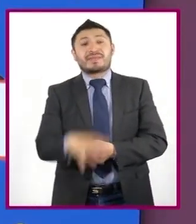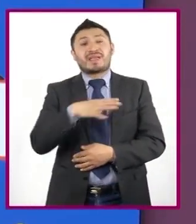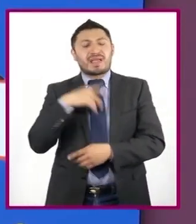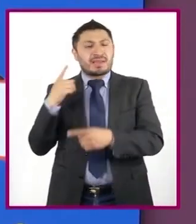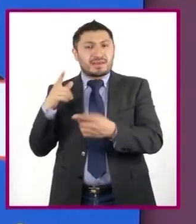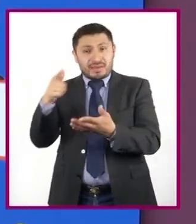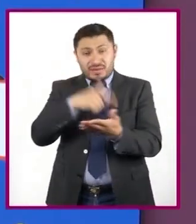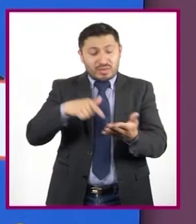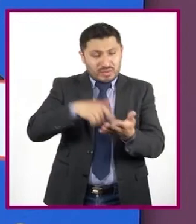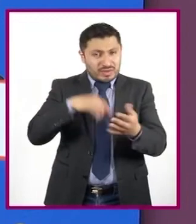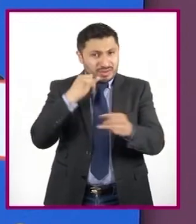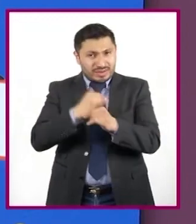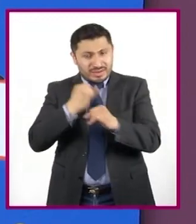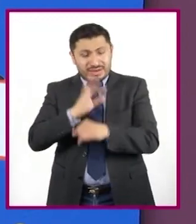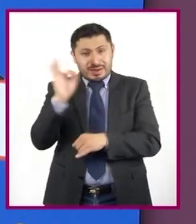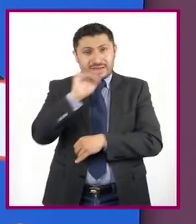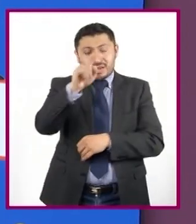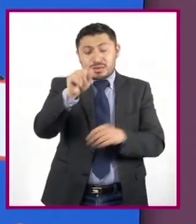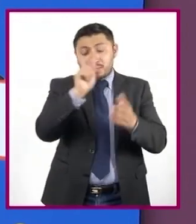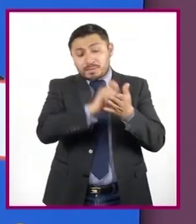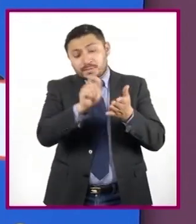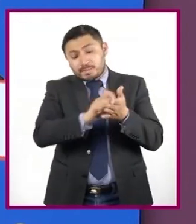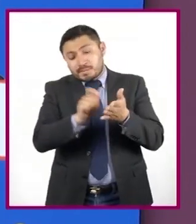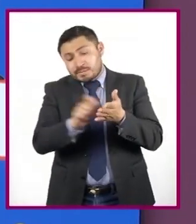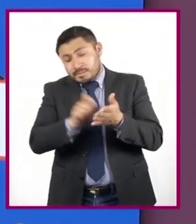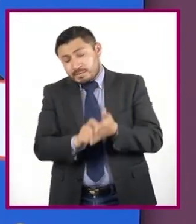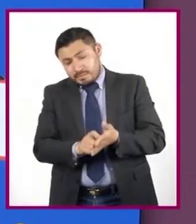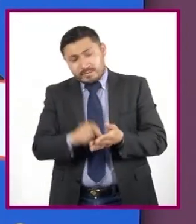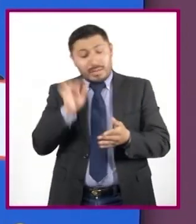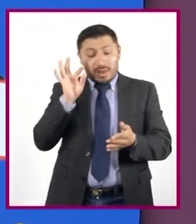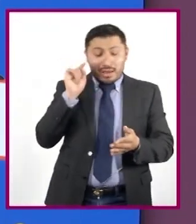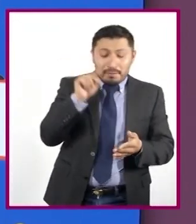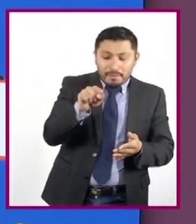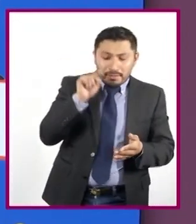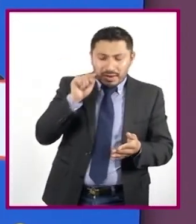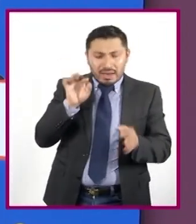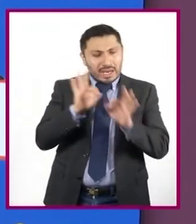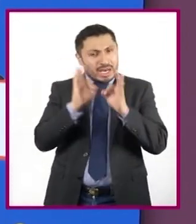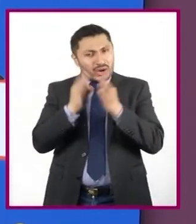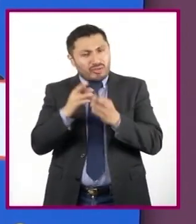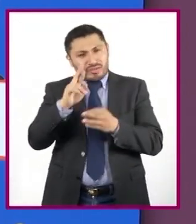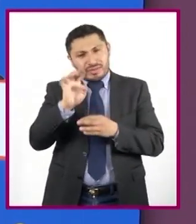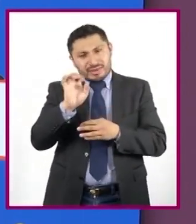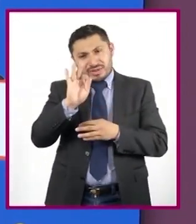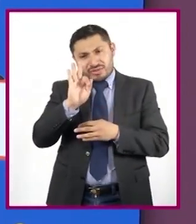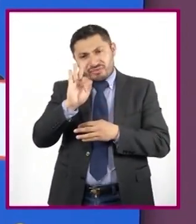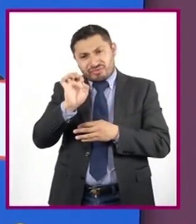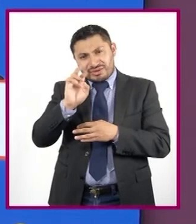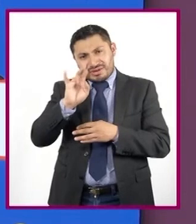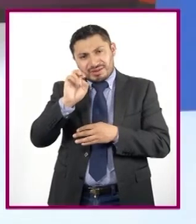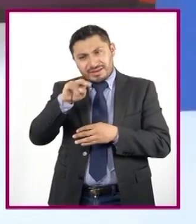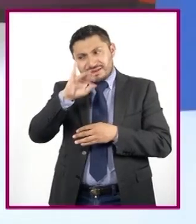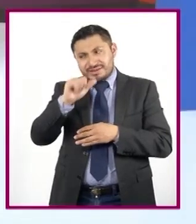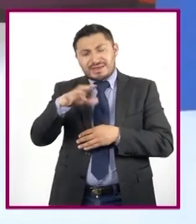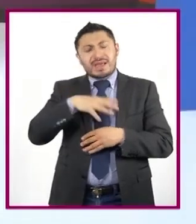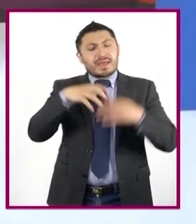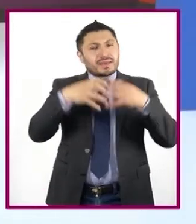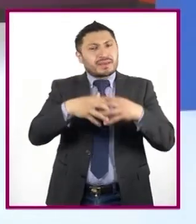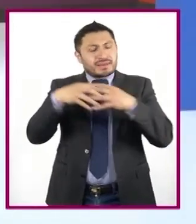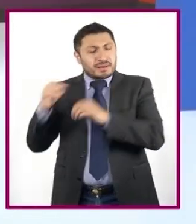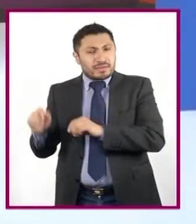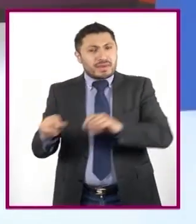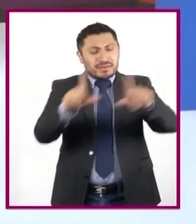en los que si ustedes llenan un formulario y seleccionan el modelo de referencia, el sistema les da de vuelta